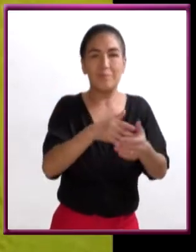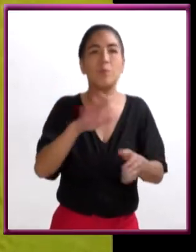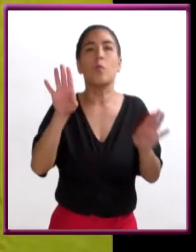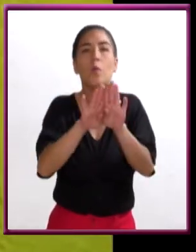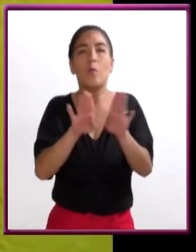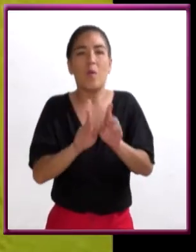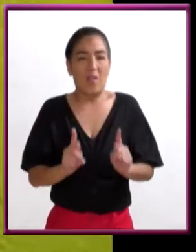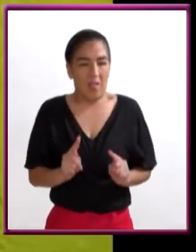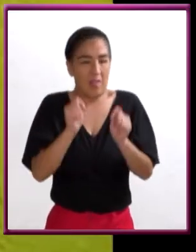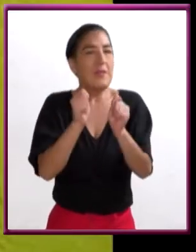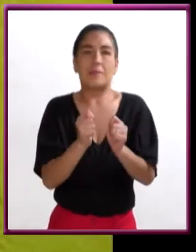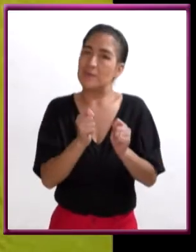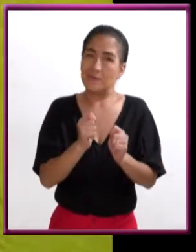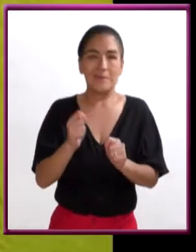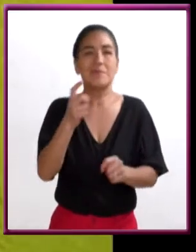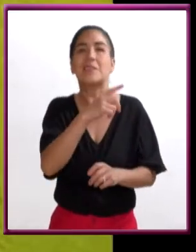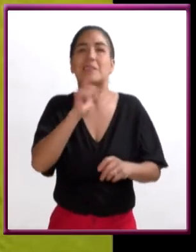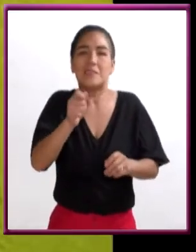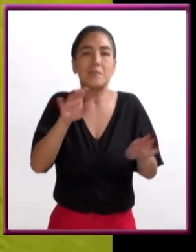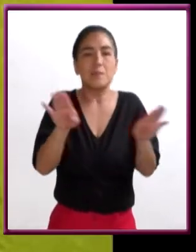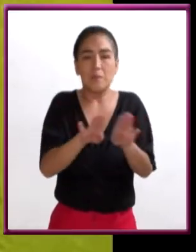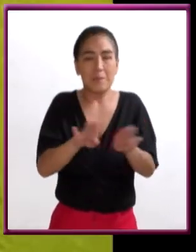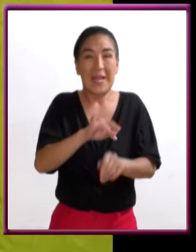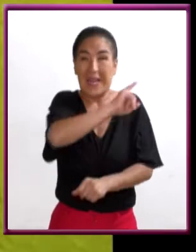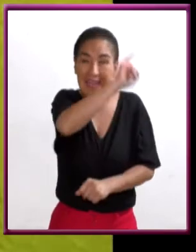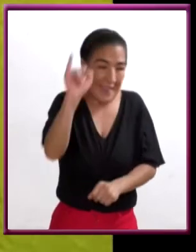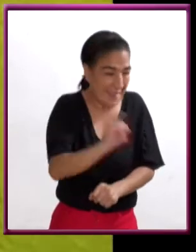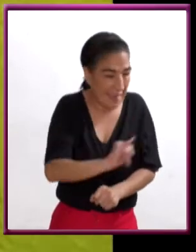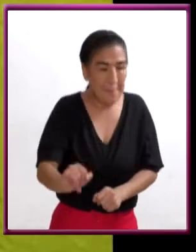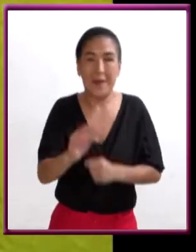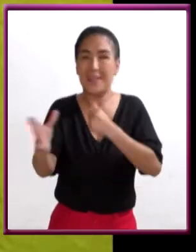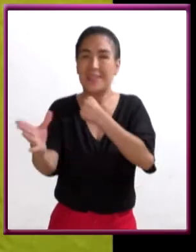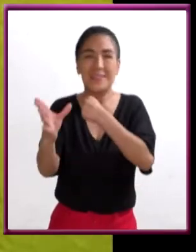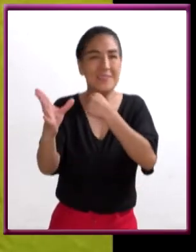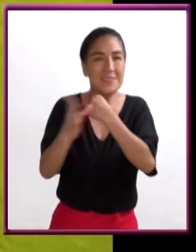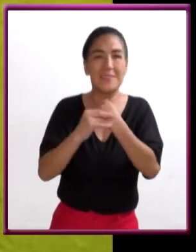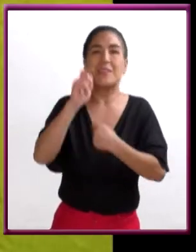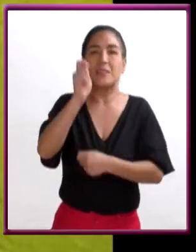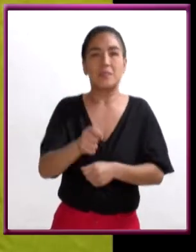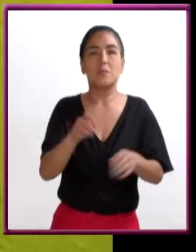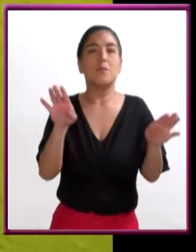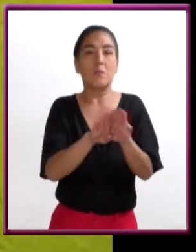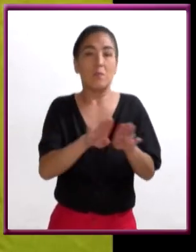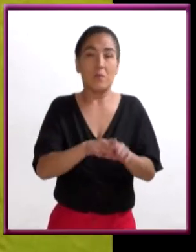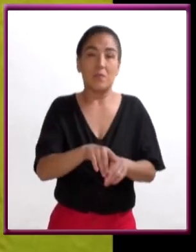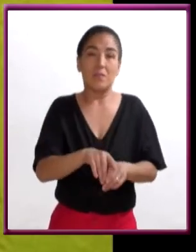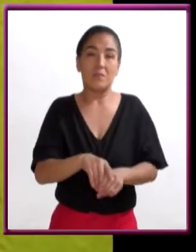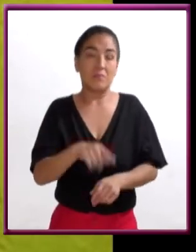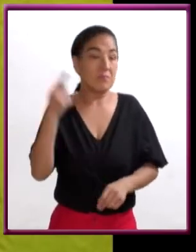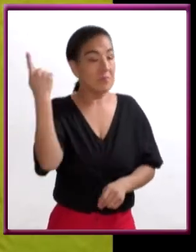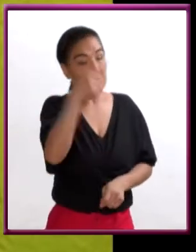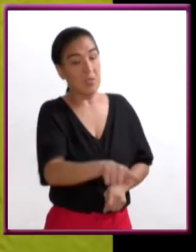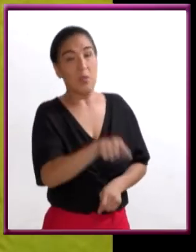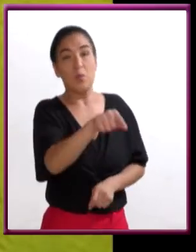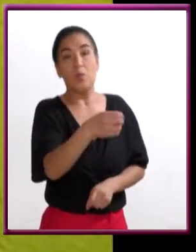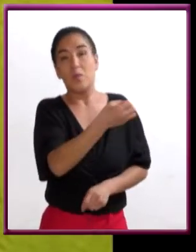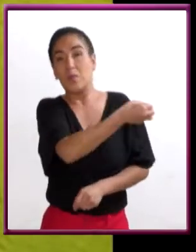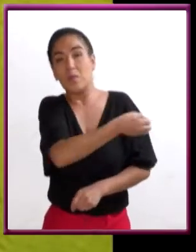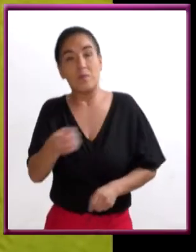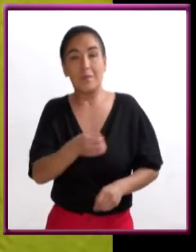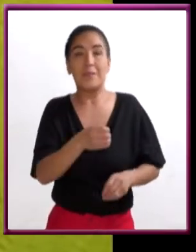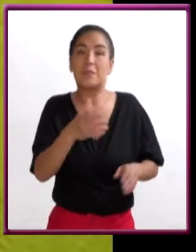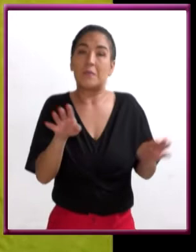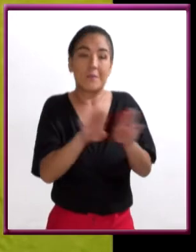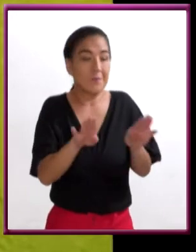Bueno, pues son muchos, ¿no? Nunca debemos de permitir que nos lleven a renunciar